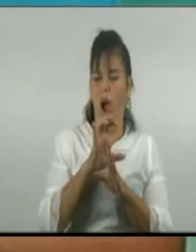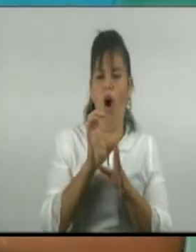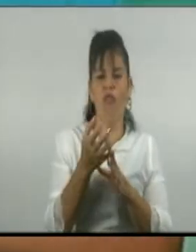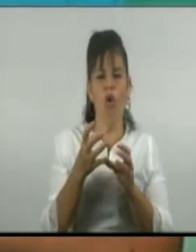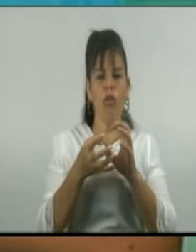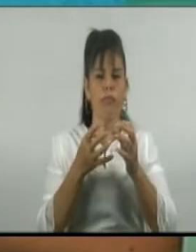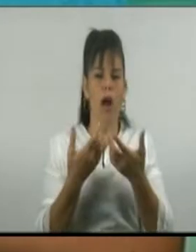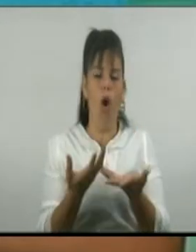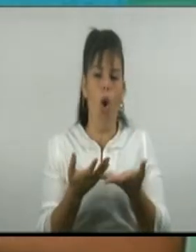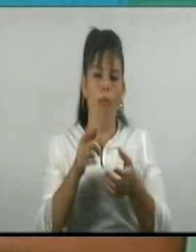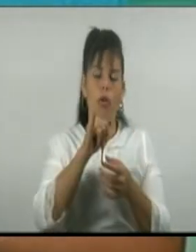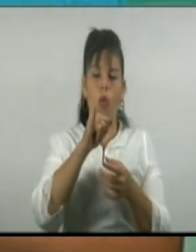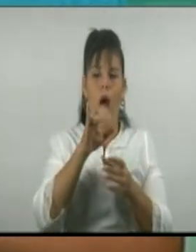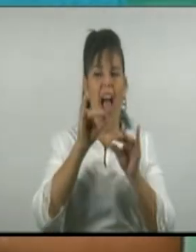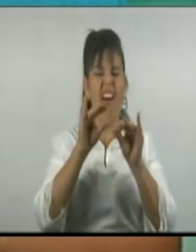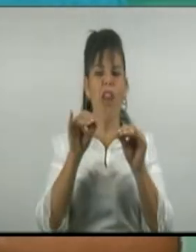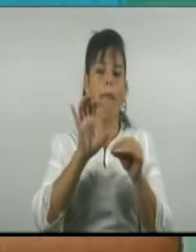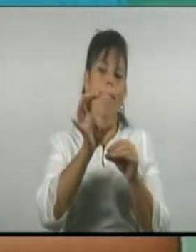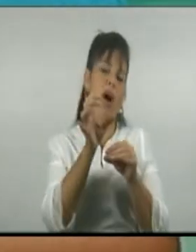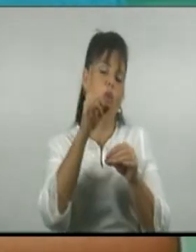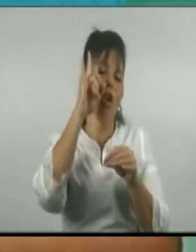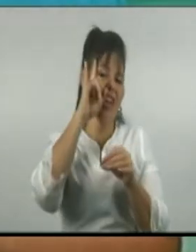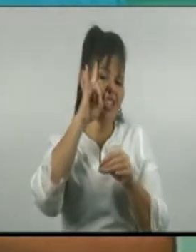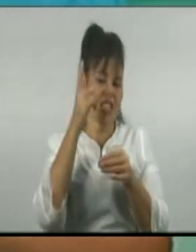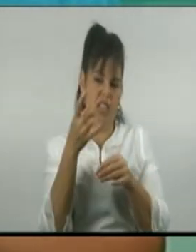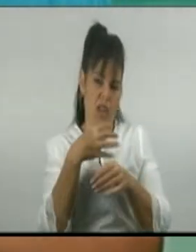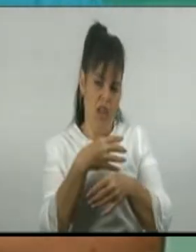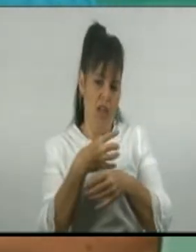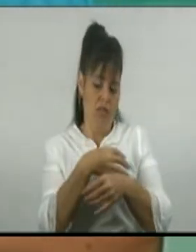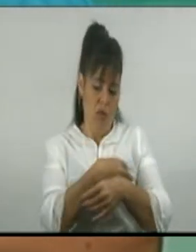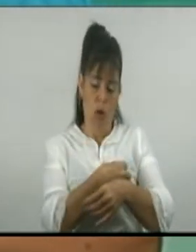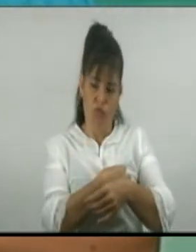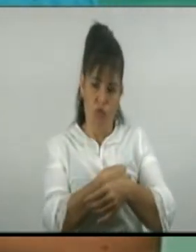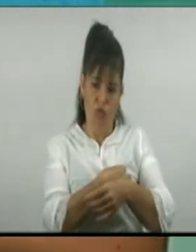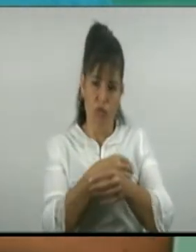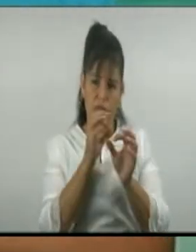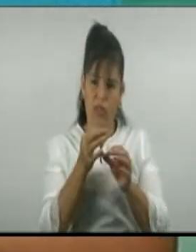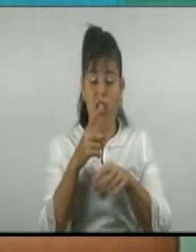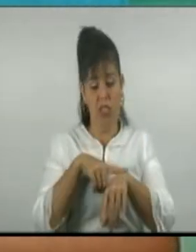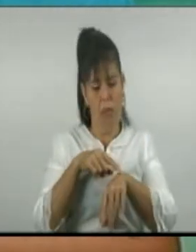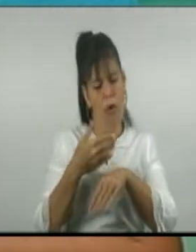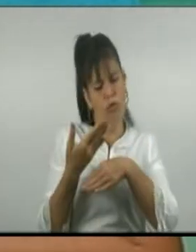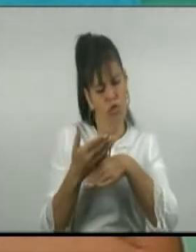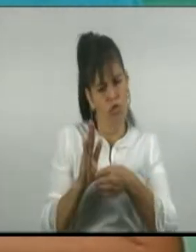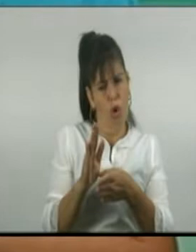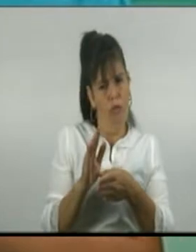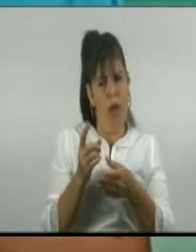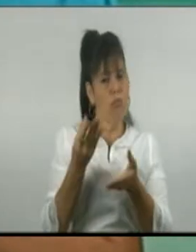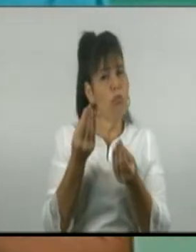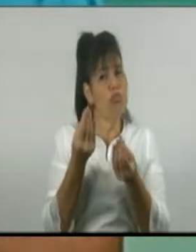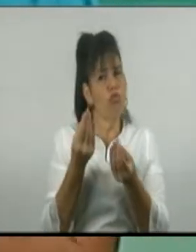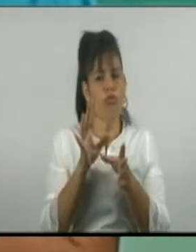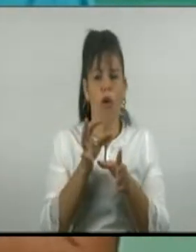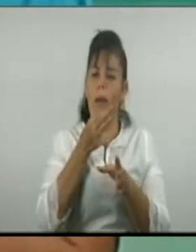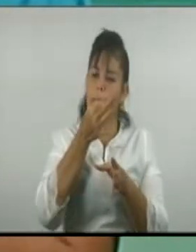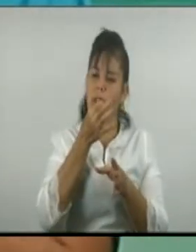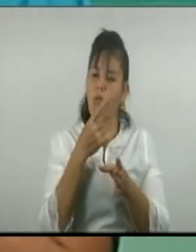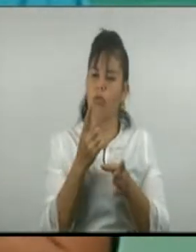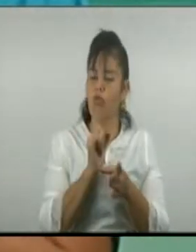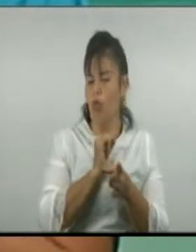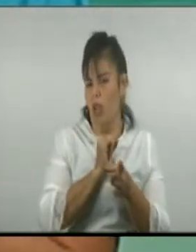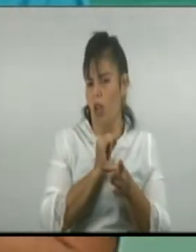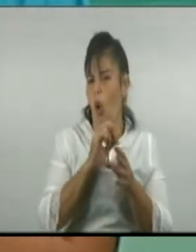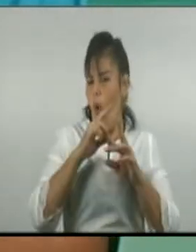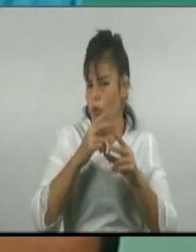a este tema de los bancos de leche materna y en el tiempo que nos reste que supongo que no sea mucho entonces prefiero que